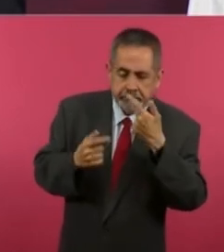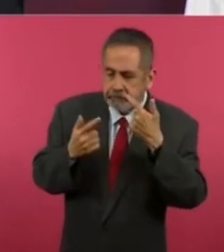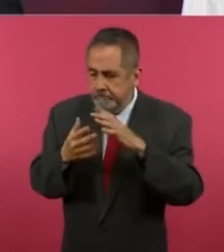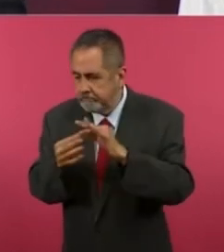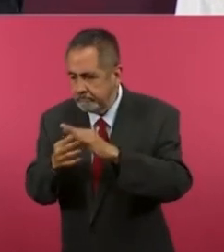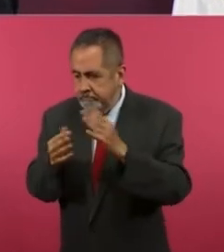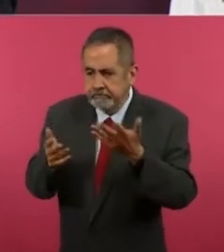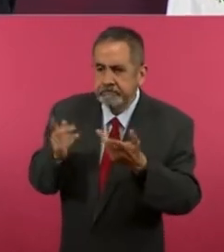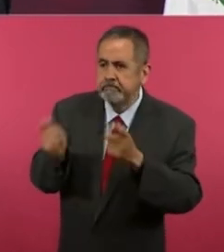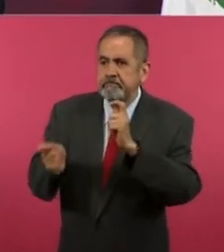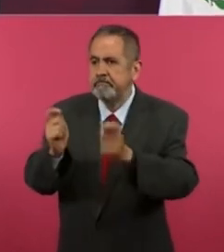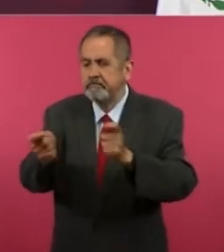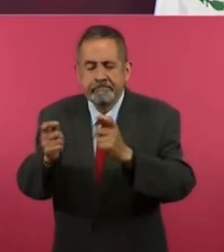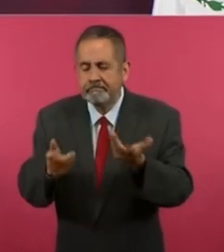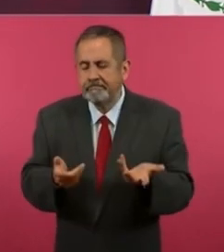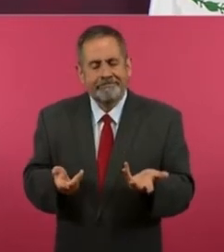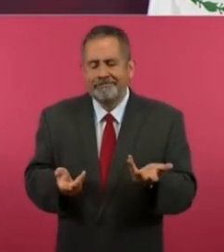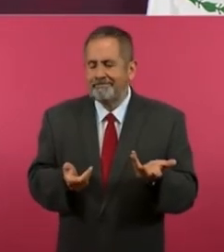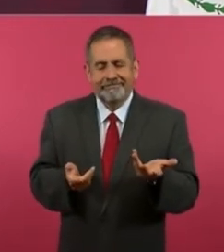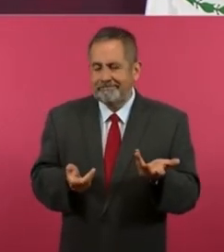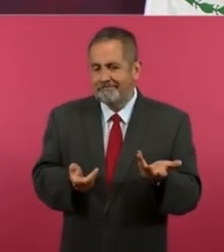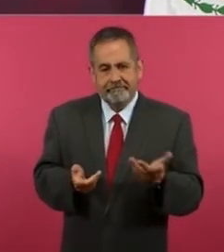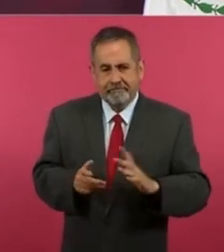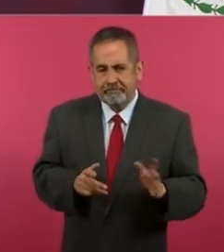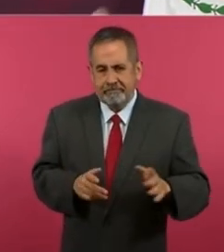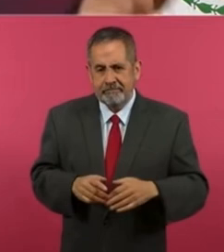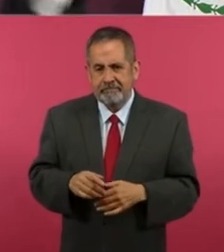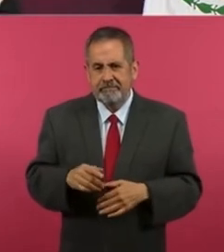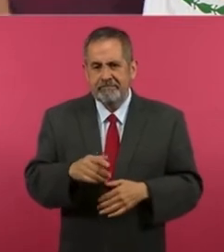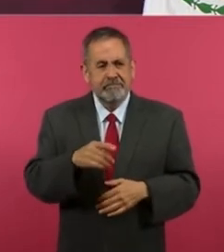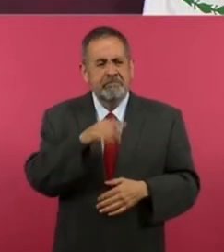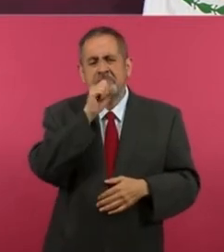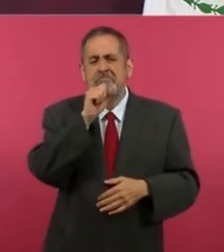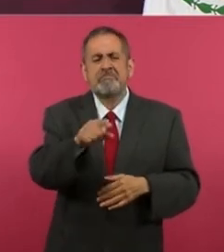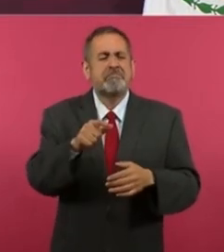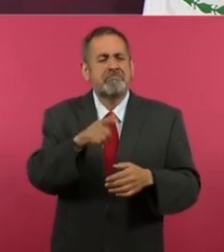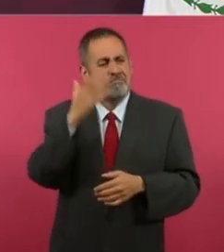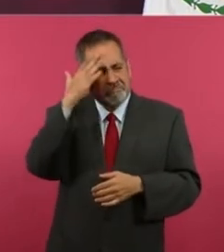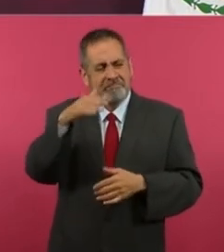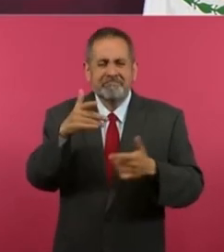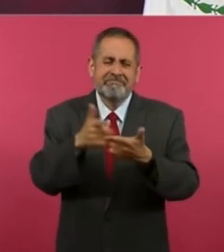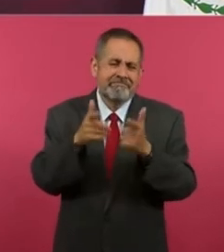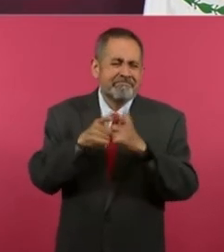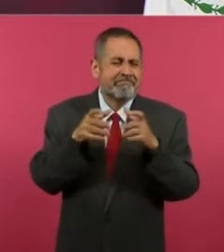a enterarse de cosas, aunque sea del mismo sector.